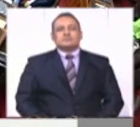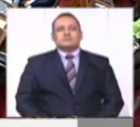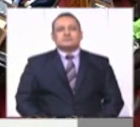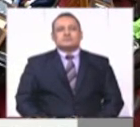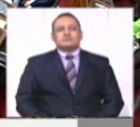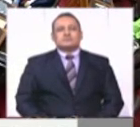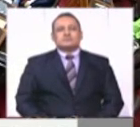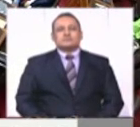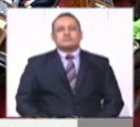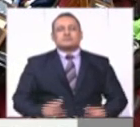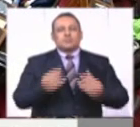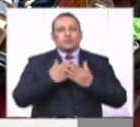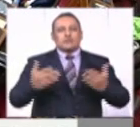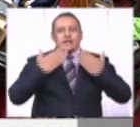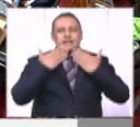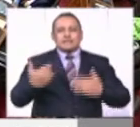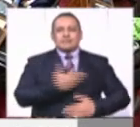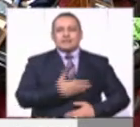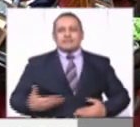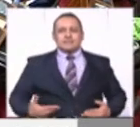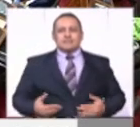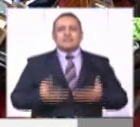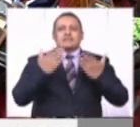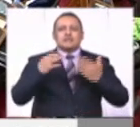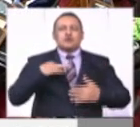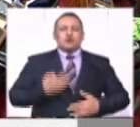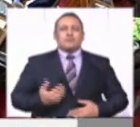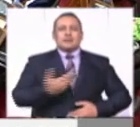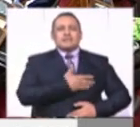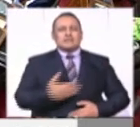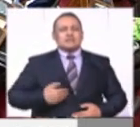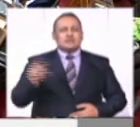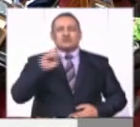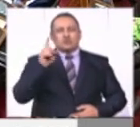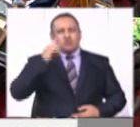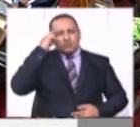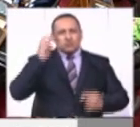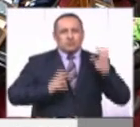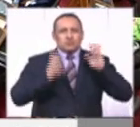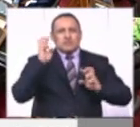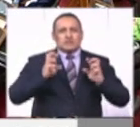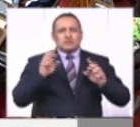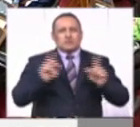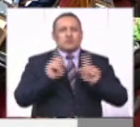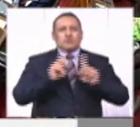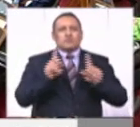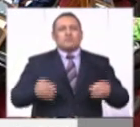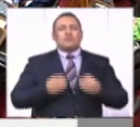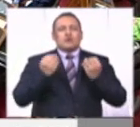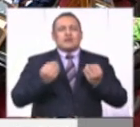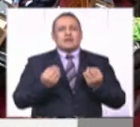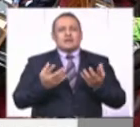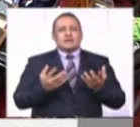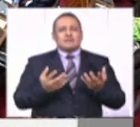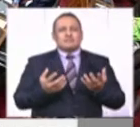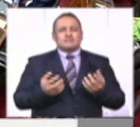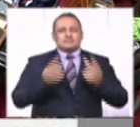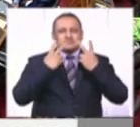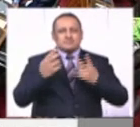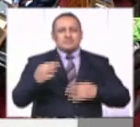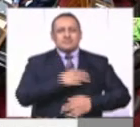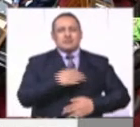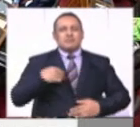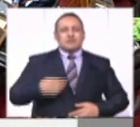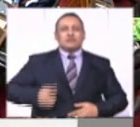minutos Gracias presidente señor presidente no me cabe duda de que Premier